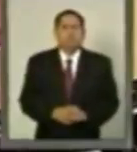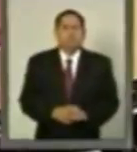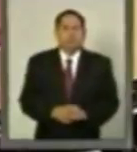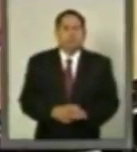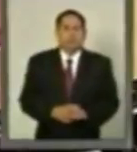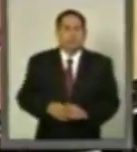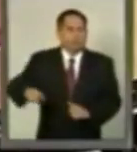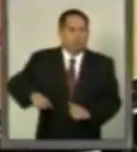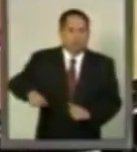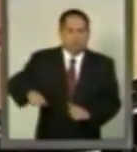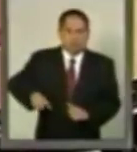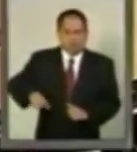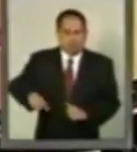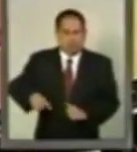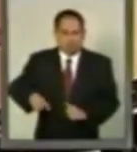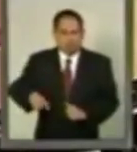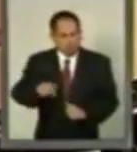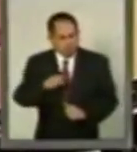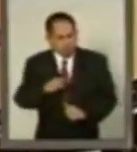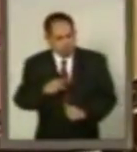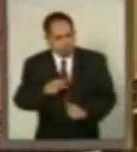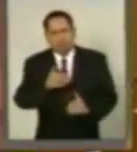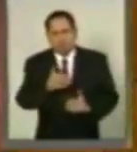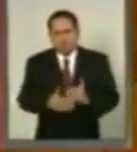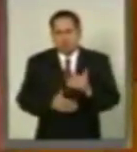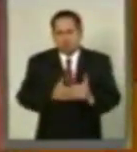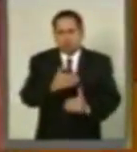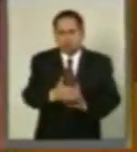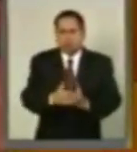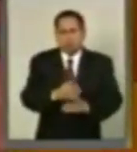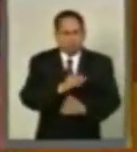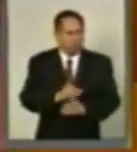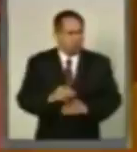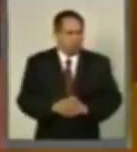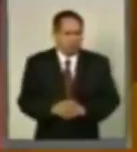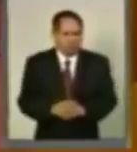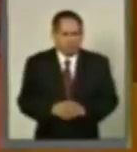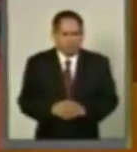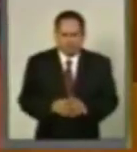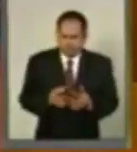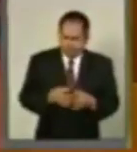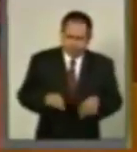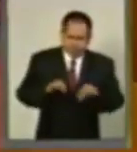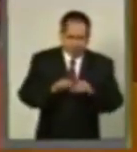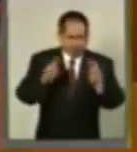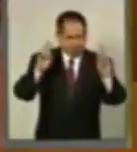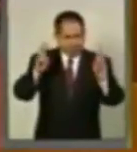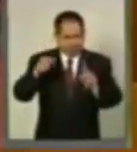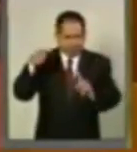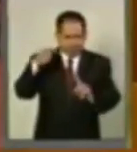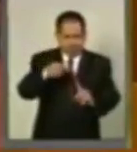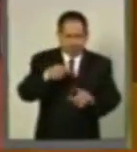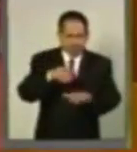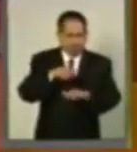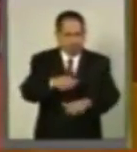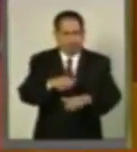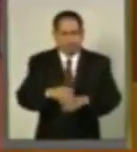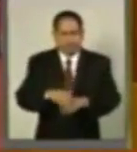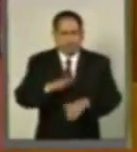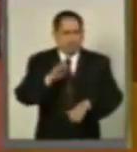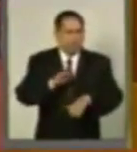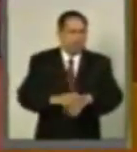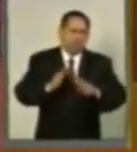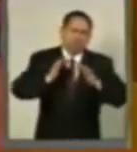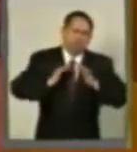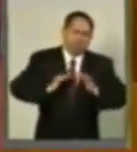desde el gobierno se ve que podríamos avanzar de una manera más significativa en el tema por la tranquilidad y por